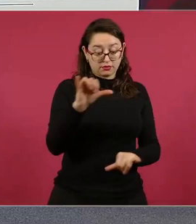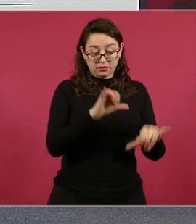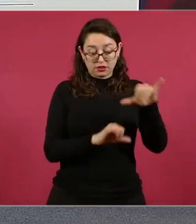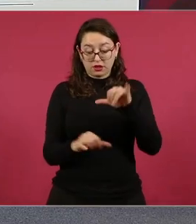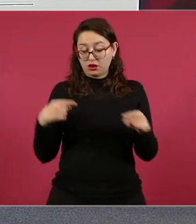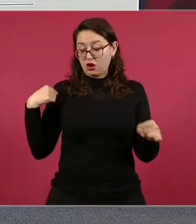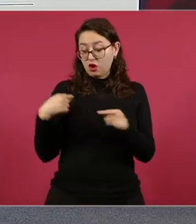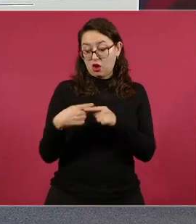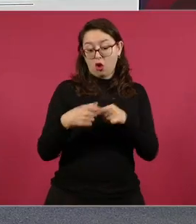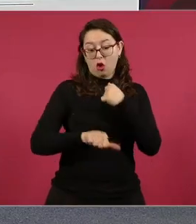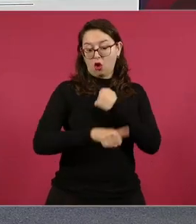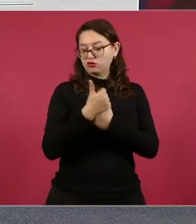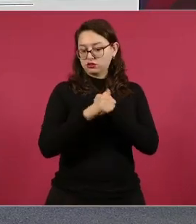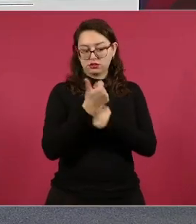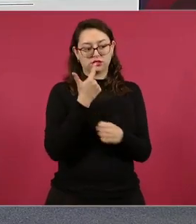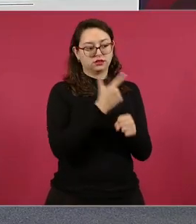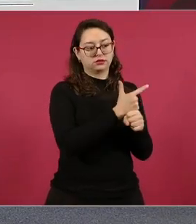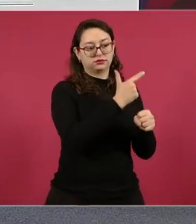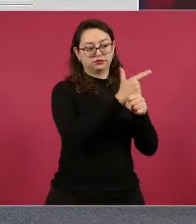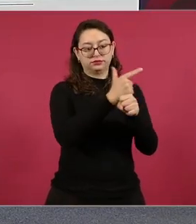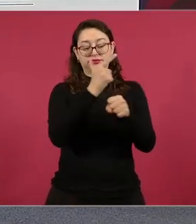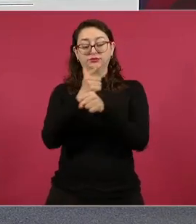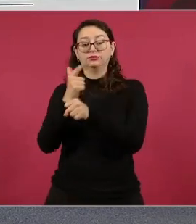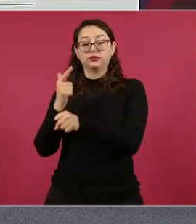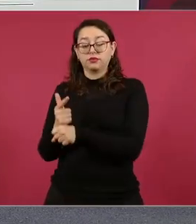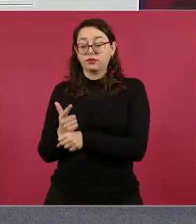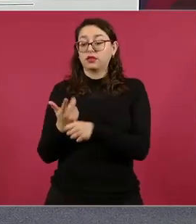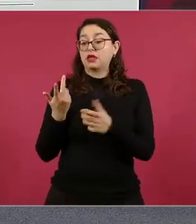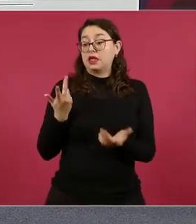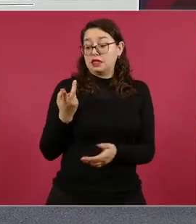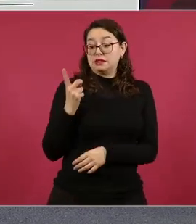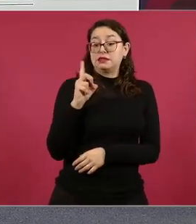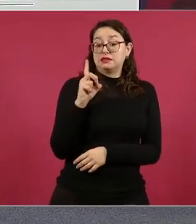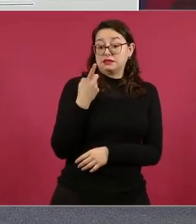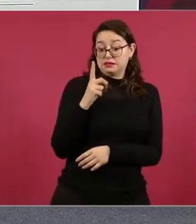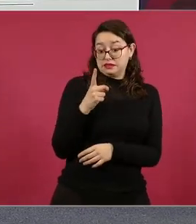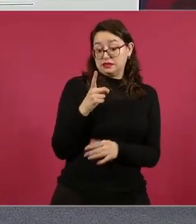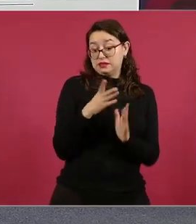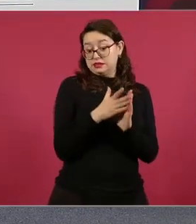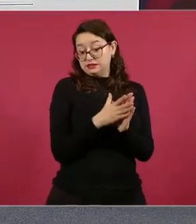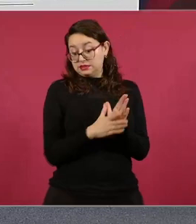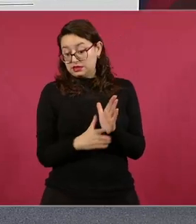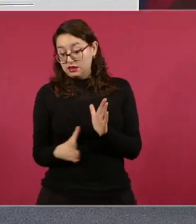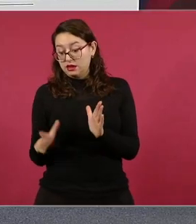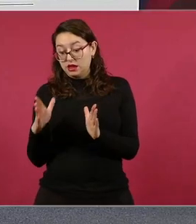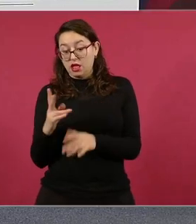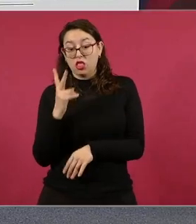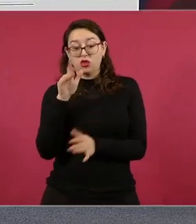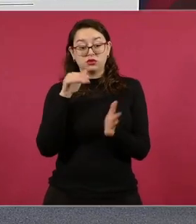que va del 1 de diciembre del 18 al 25 de diciembre del 23,